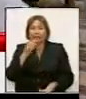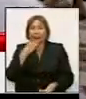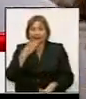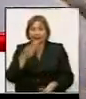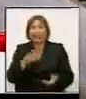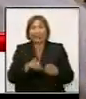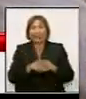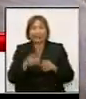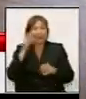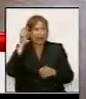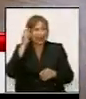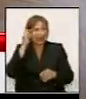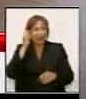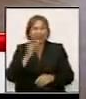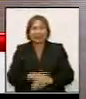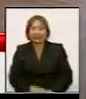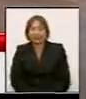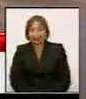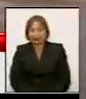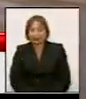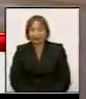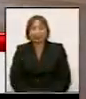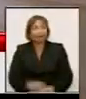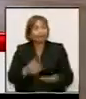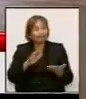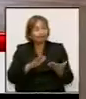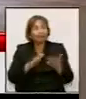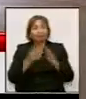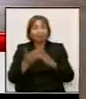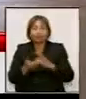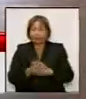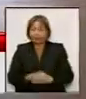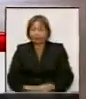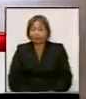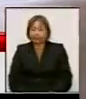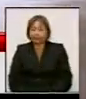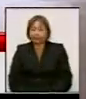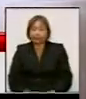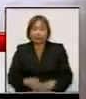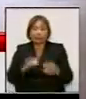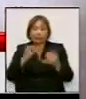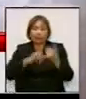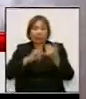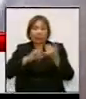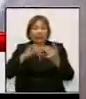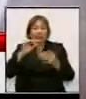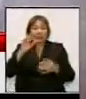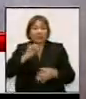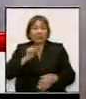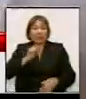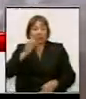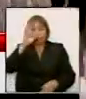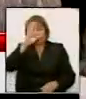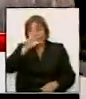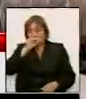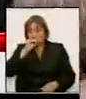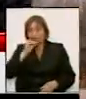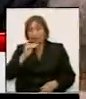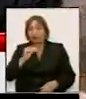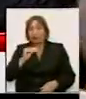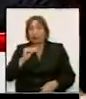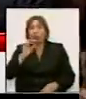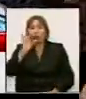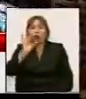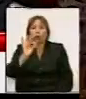en su carrera política. Él falleció la noche del sábado, precisamente a la edad de